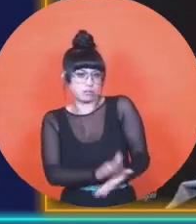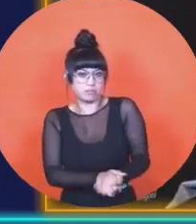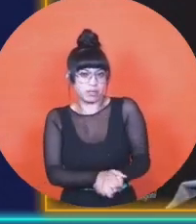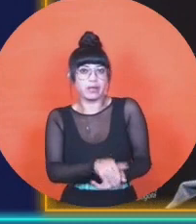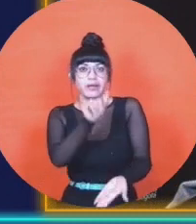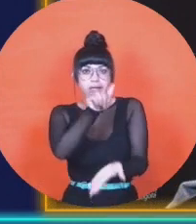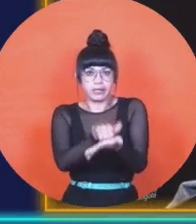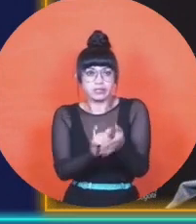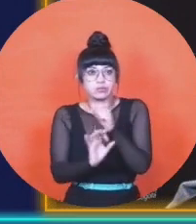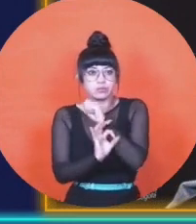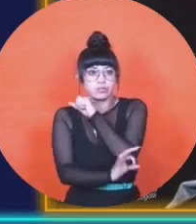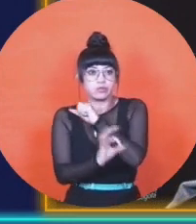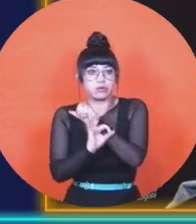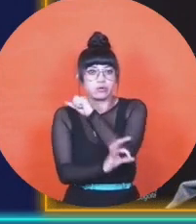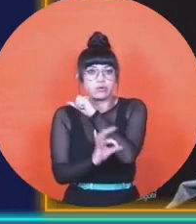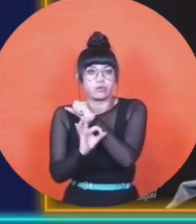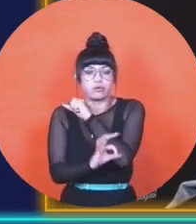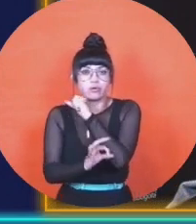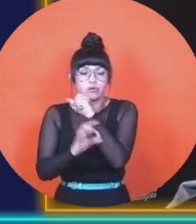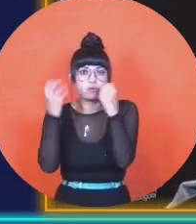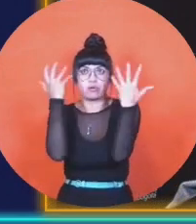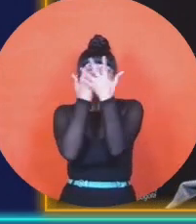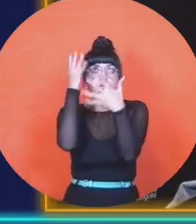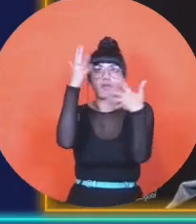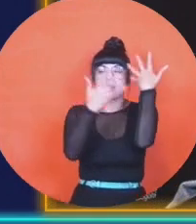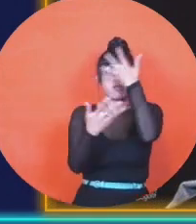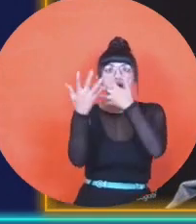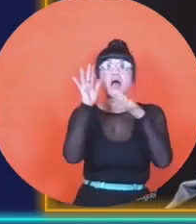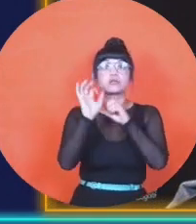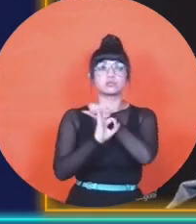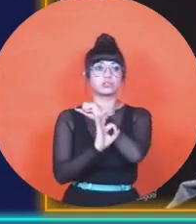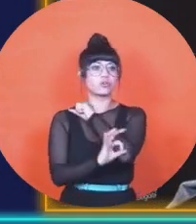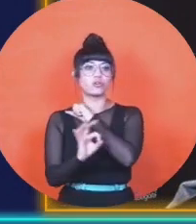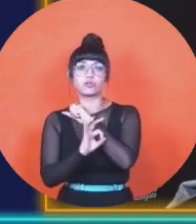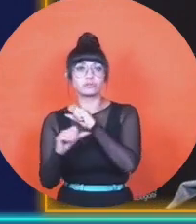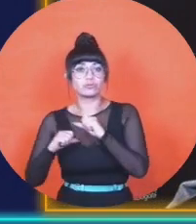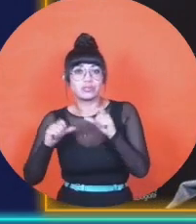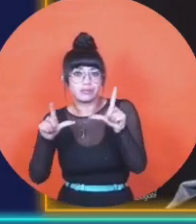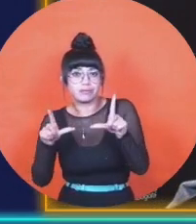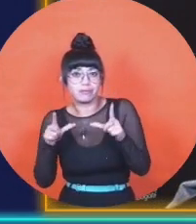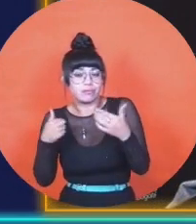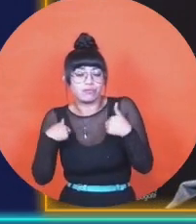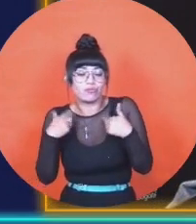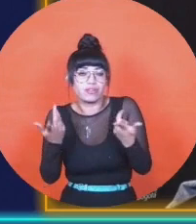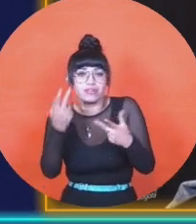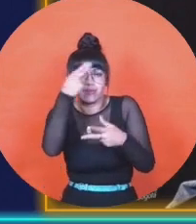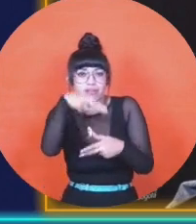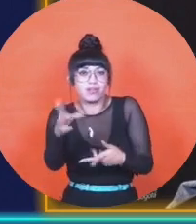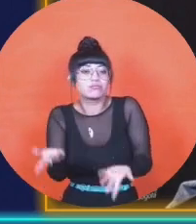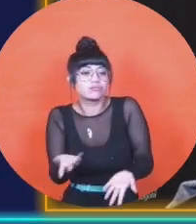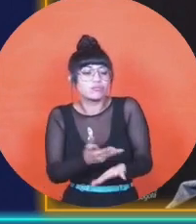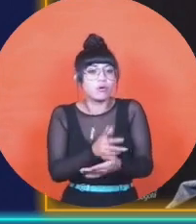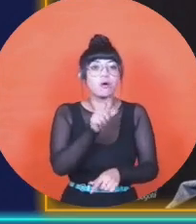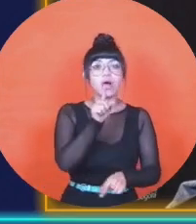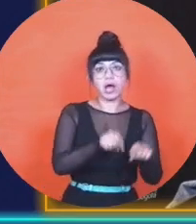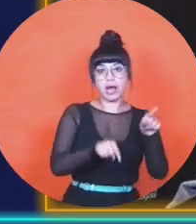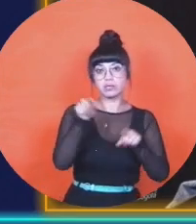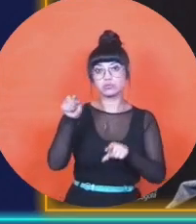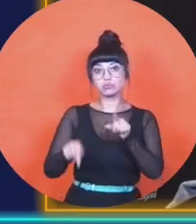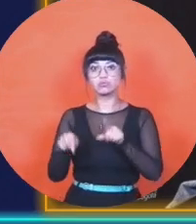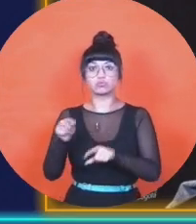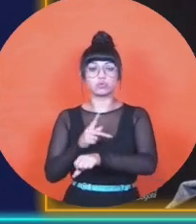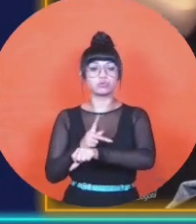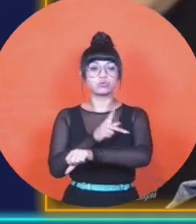El psicólogo está más desubicado que el carajo porque hay psicólogos que ni siquiera tienen hijos, O sea, fui a los mejores